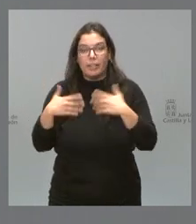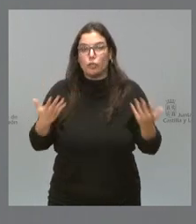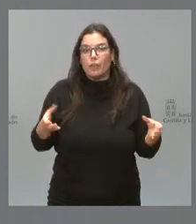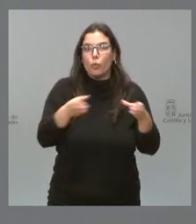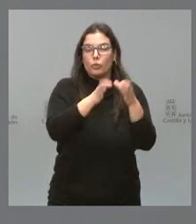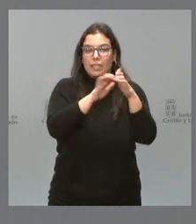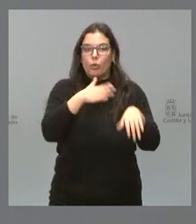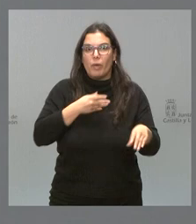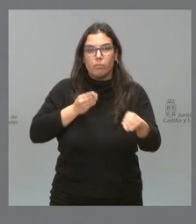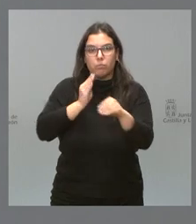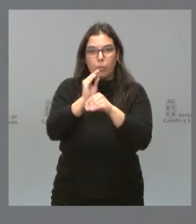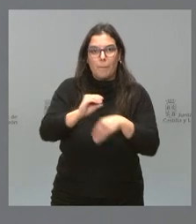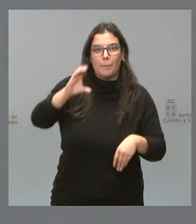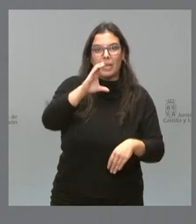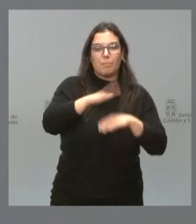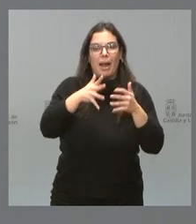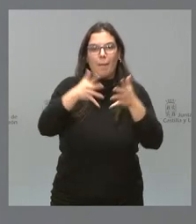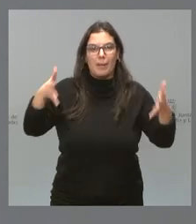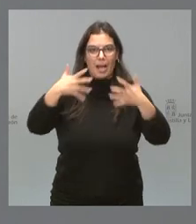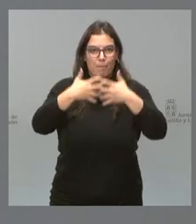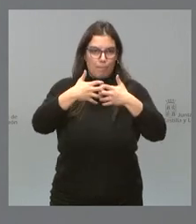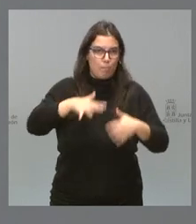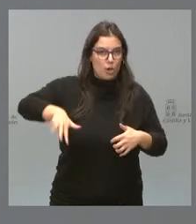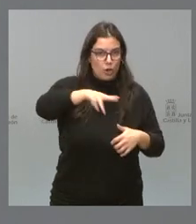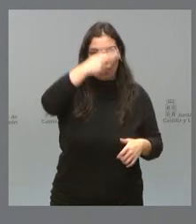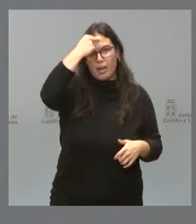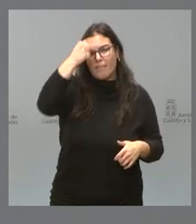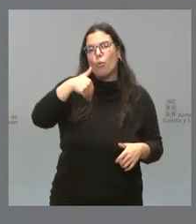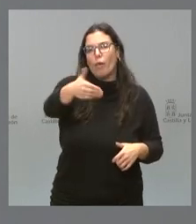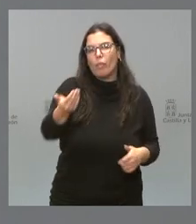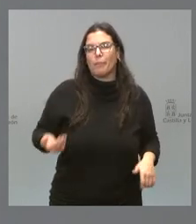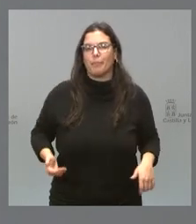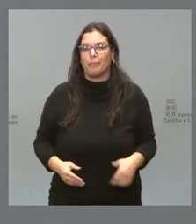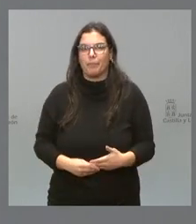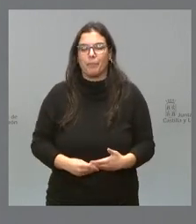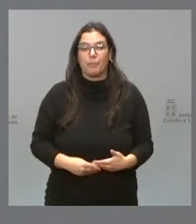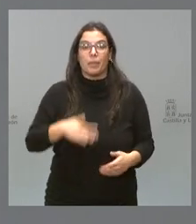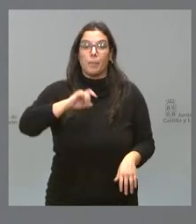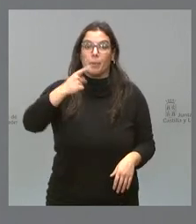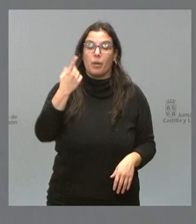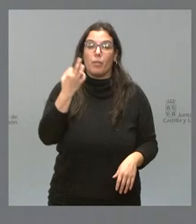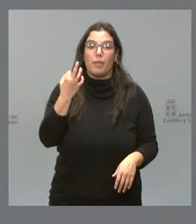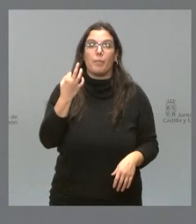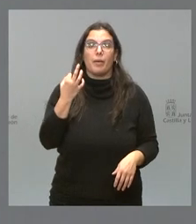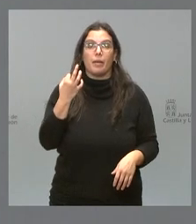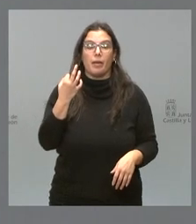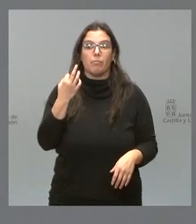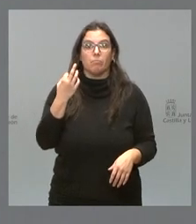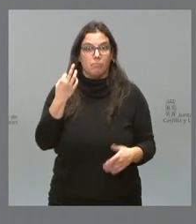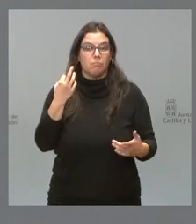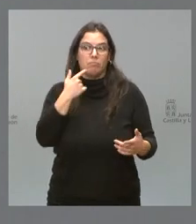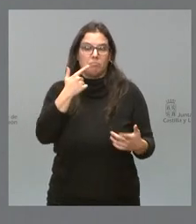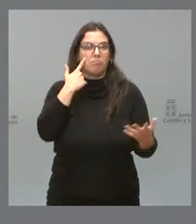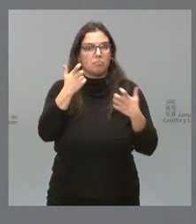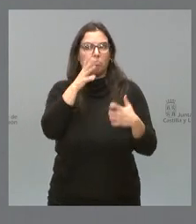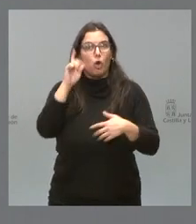a poner más dinero para ampliar el polígono de Arévalo Y cuándo podría hacerse pues lo primero es que hay que significar el éxito que ha tenido ese polígono